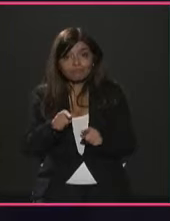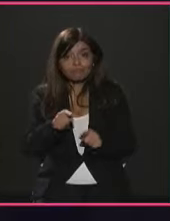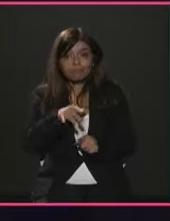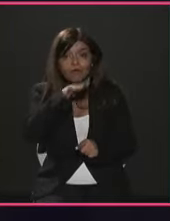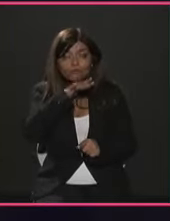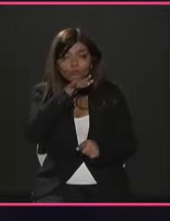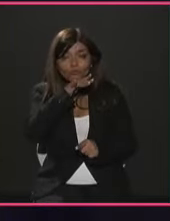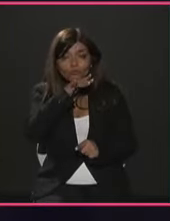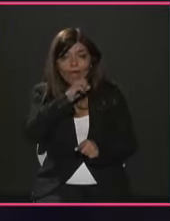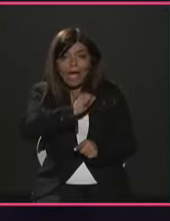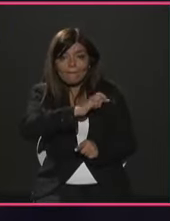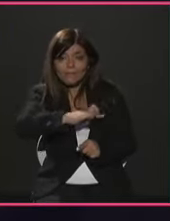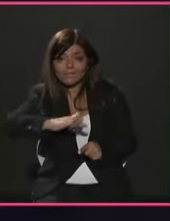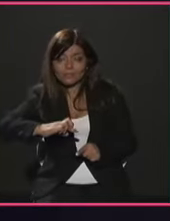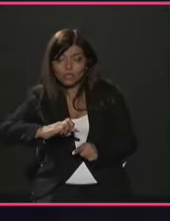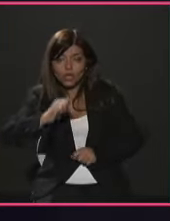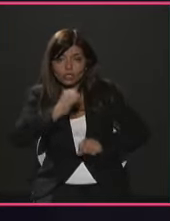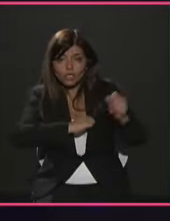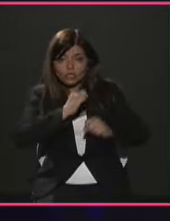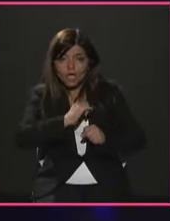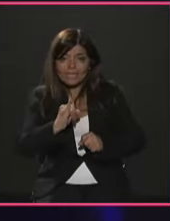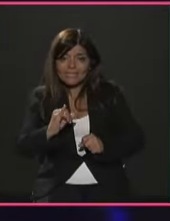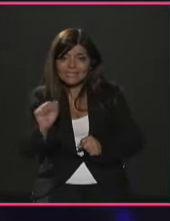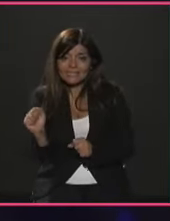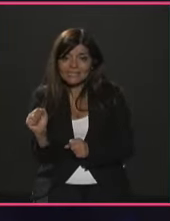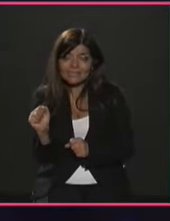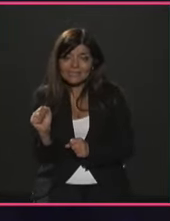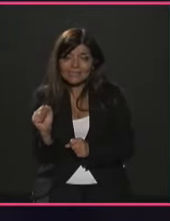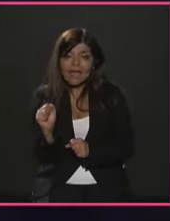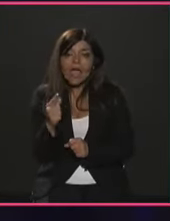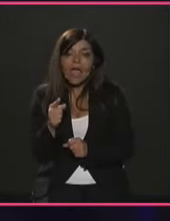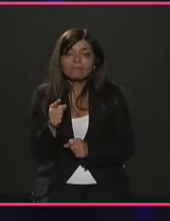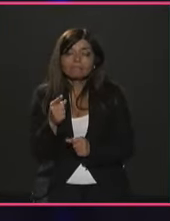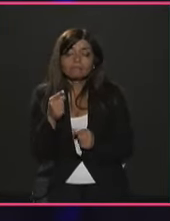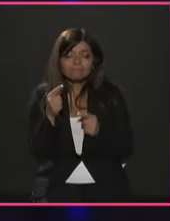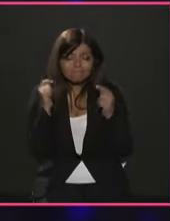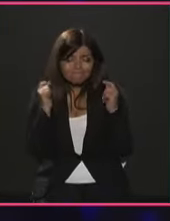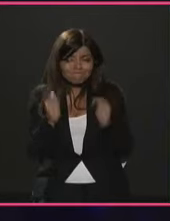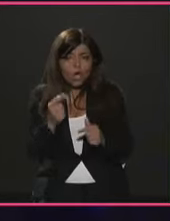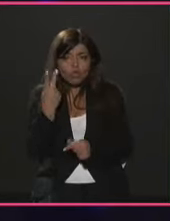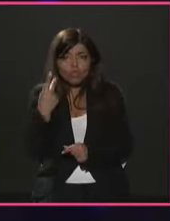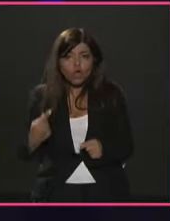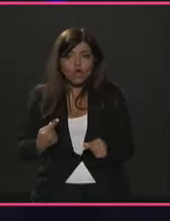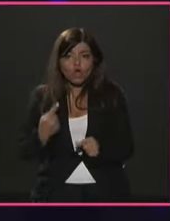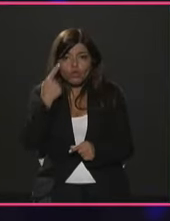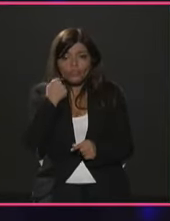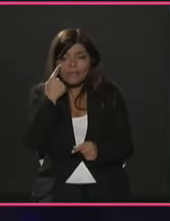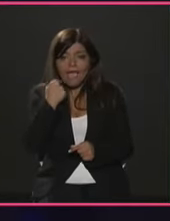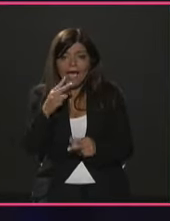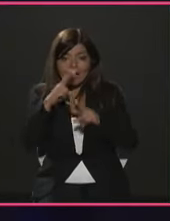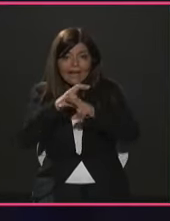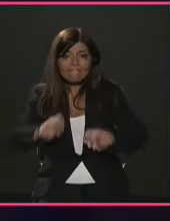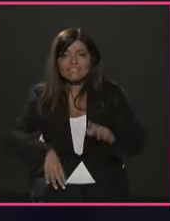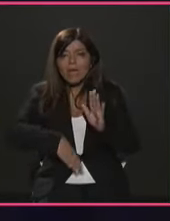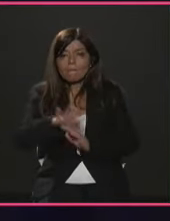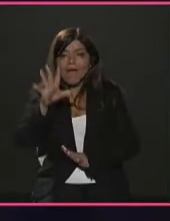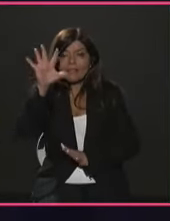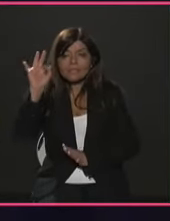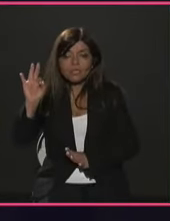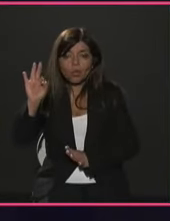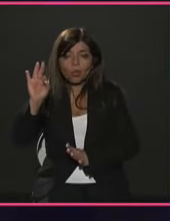desarrollamos con eh esta industria de Inteligencia artificial fuimos capaces en dos días de revisar más de